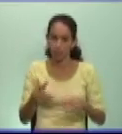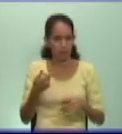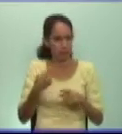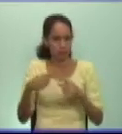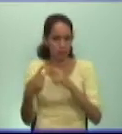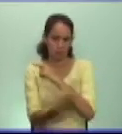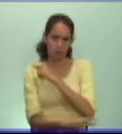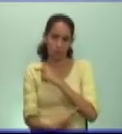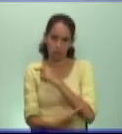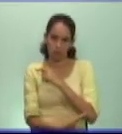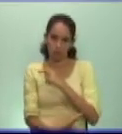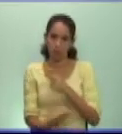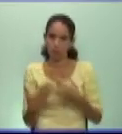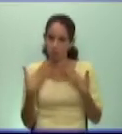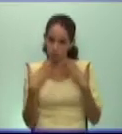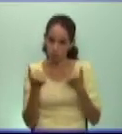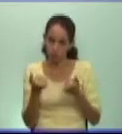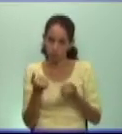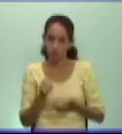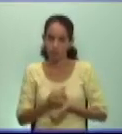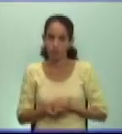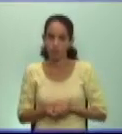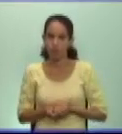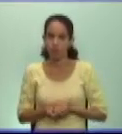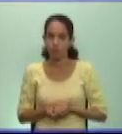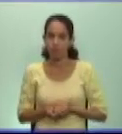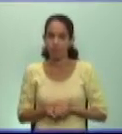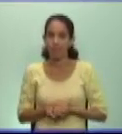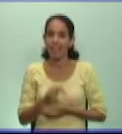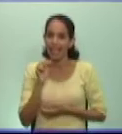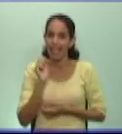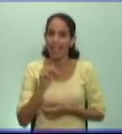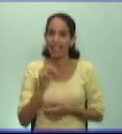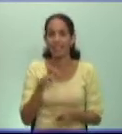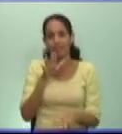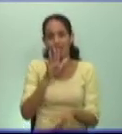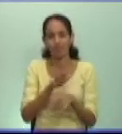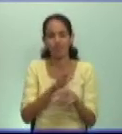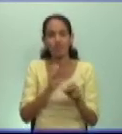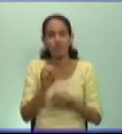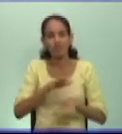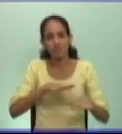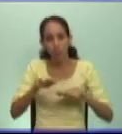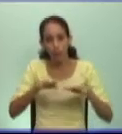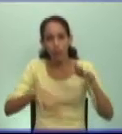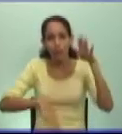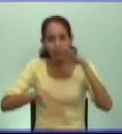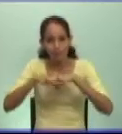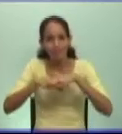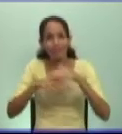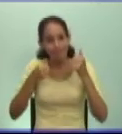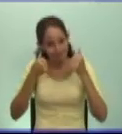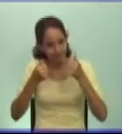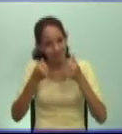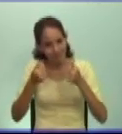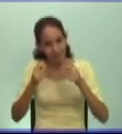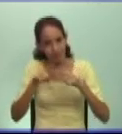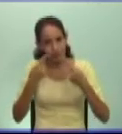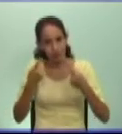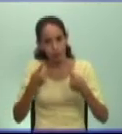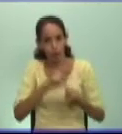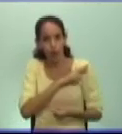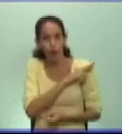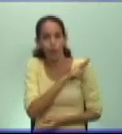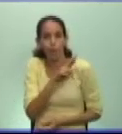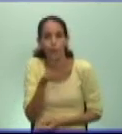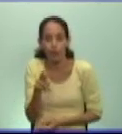como la nueva perla del Caribe. Quiere decir que son momentos donde hay un auge revolucionario, y ustedes, a partir de estos ejemplos,